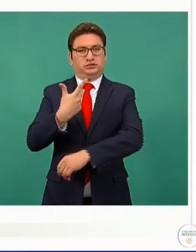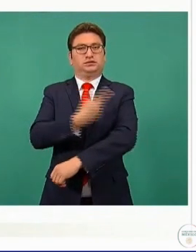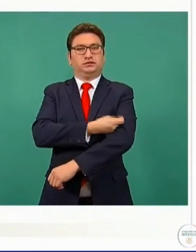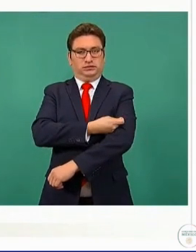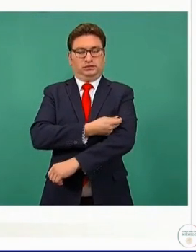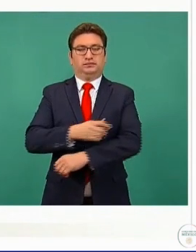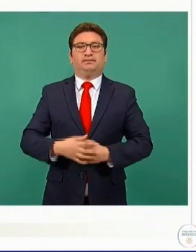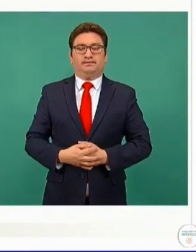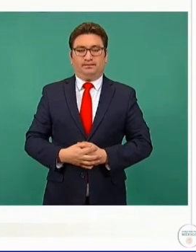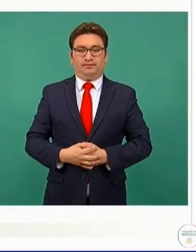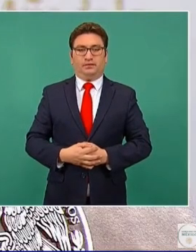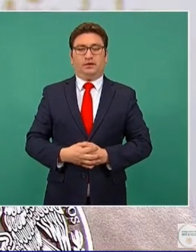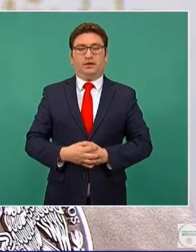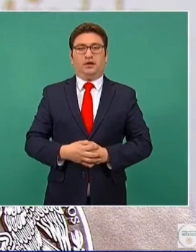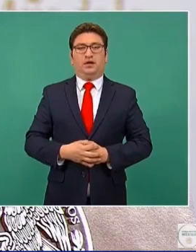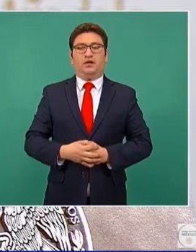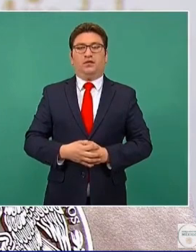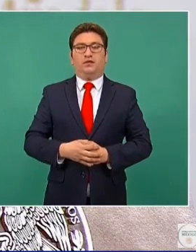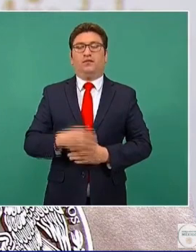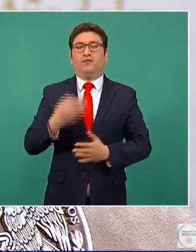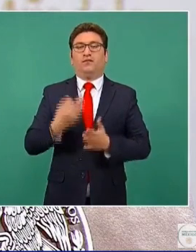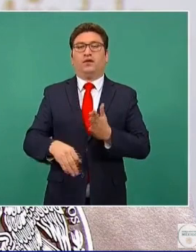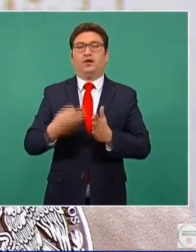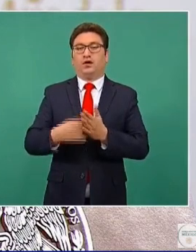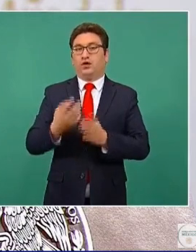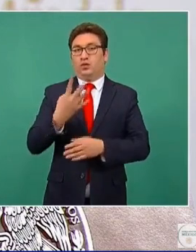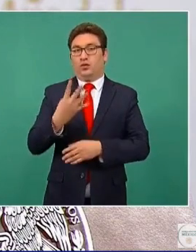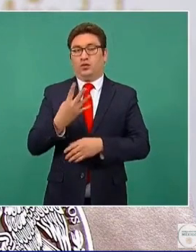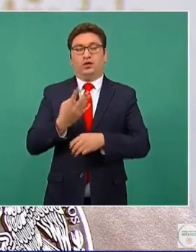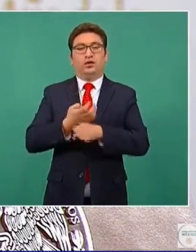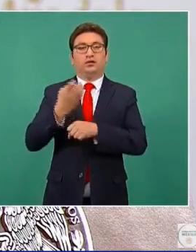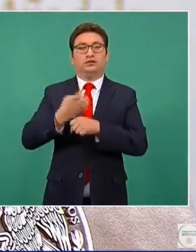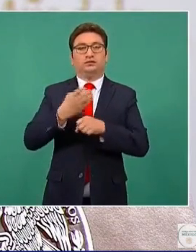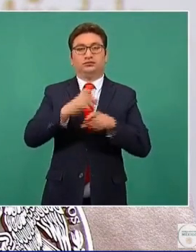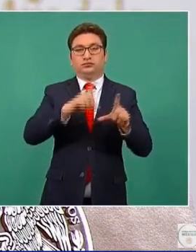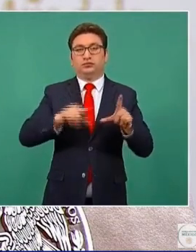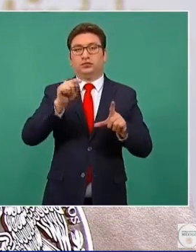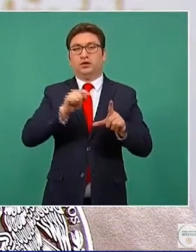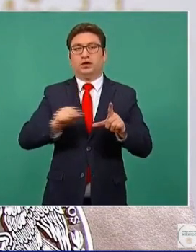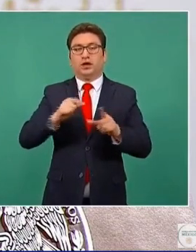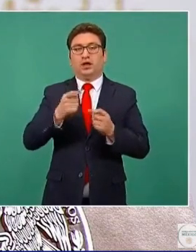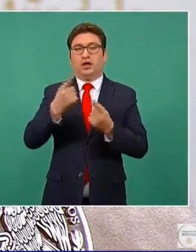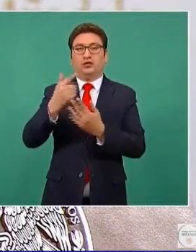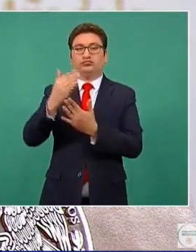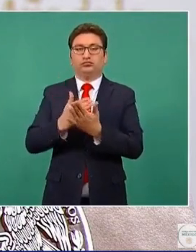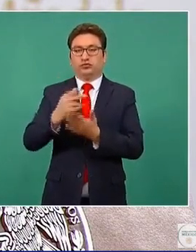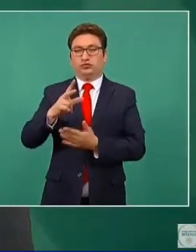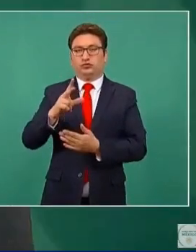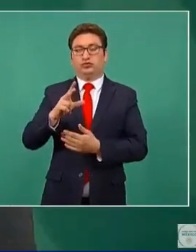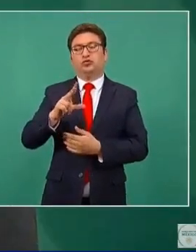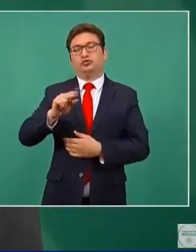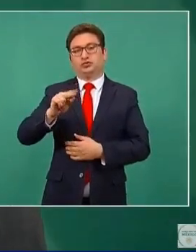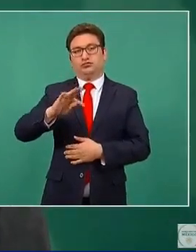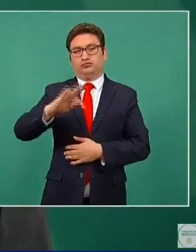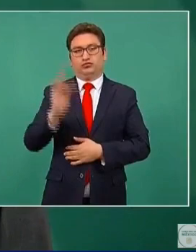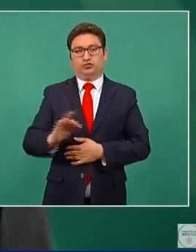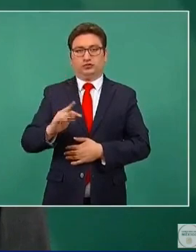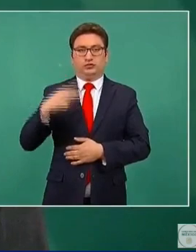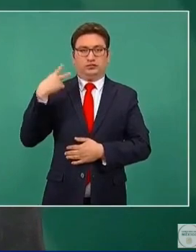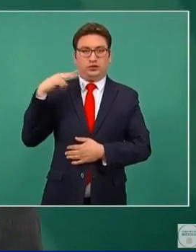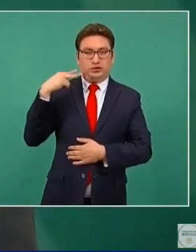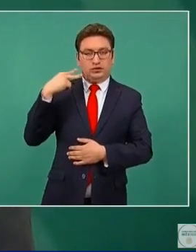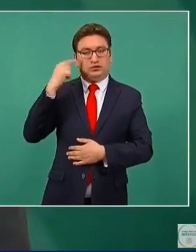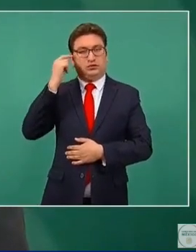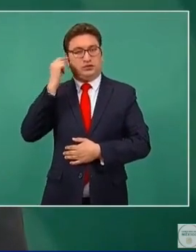COVID y ya solamente 4 entidades federativas tienen coberturas menores al 80%, Veracruz,